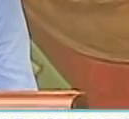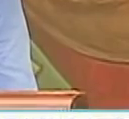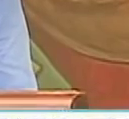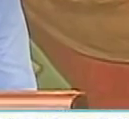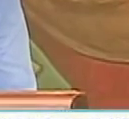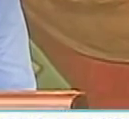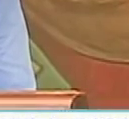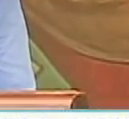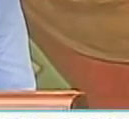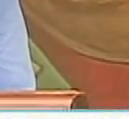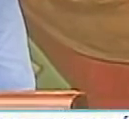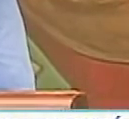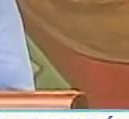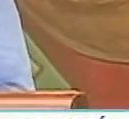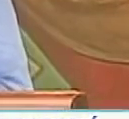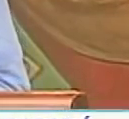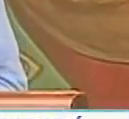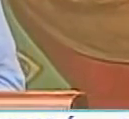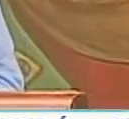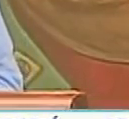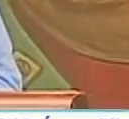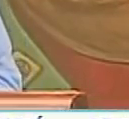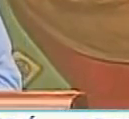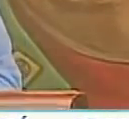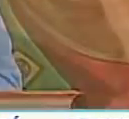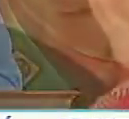El comandante Chávez fue más allá.